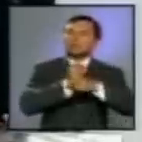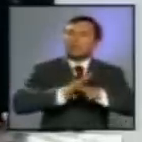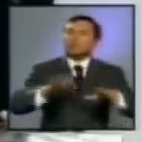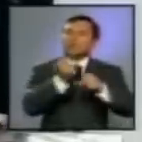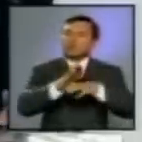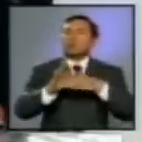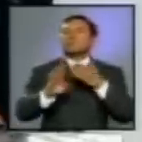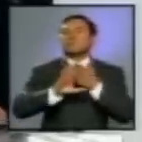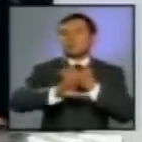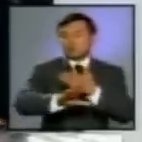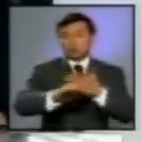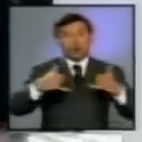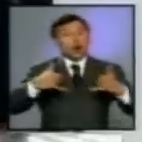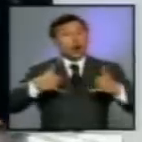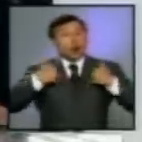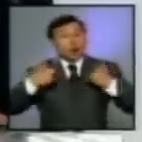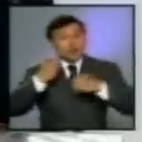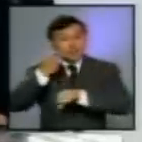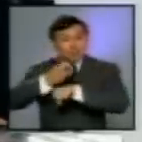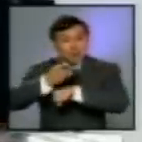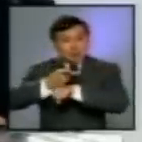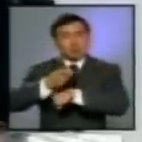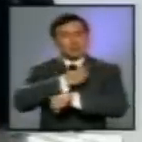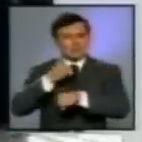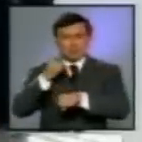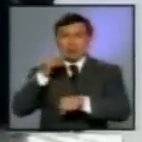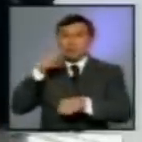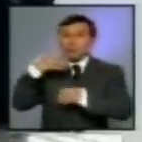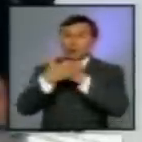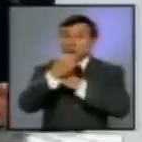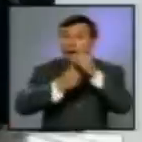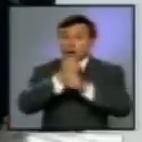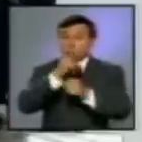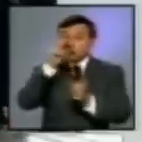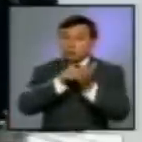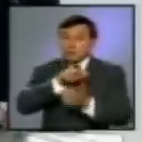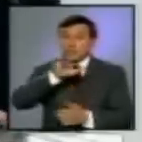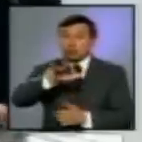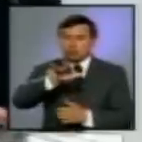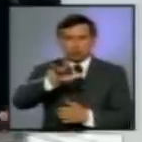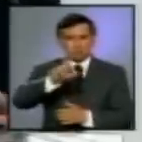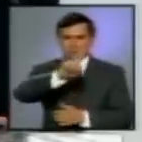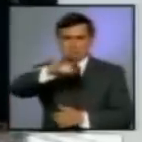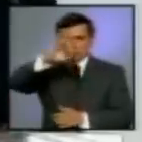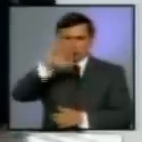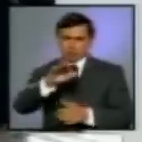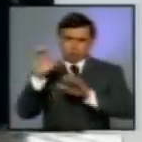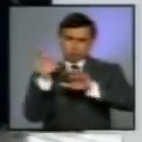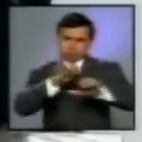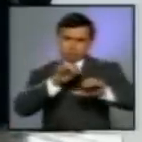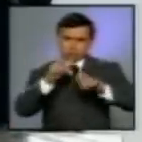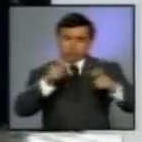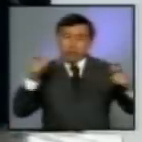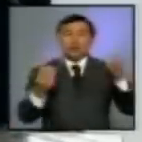de bachillerato la cobertura total al año 2018 y vamos a abrir 1,500,000 de